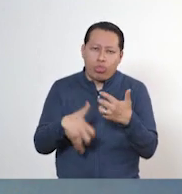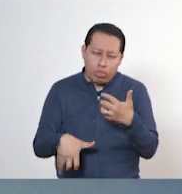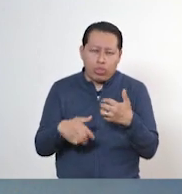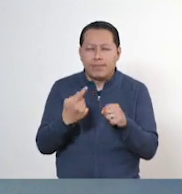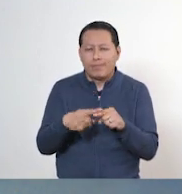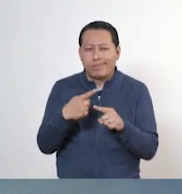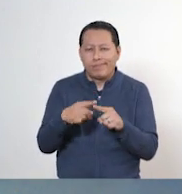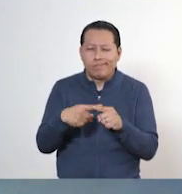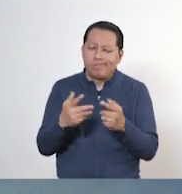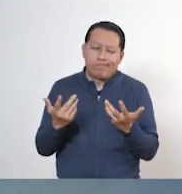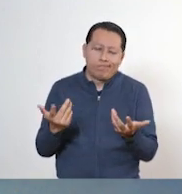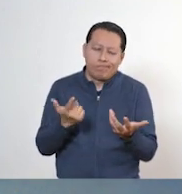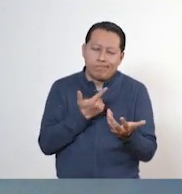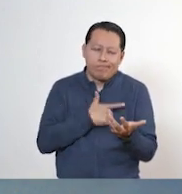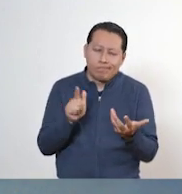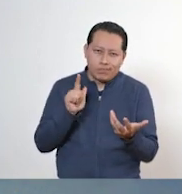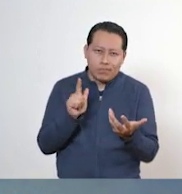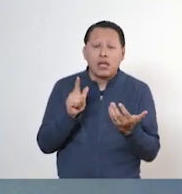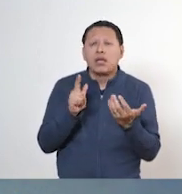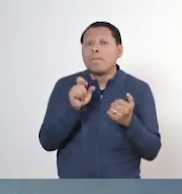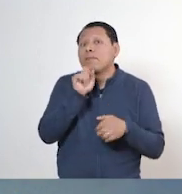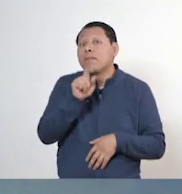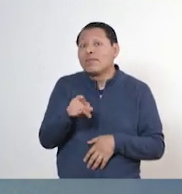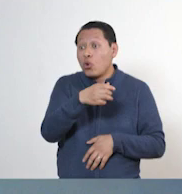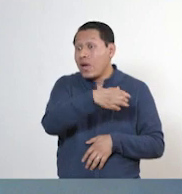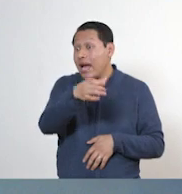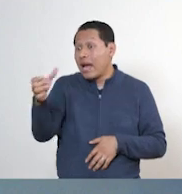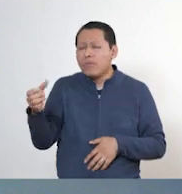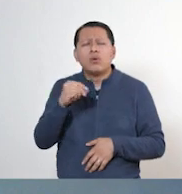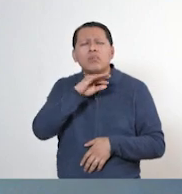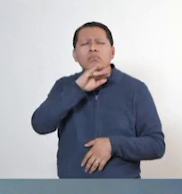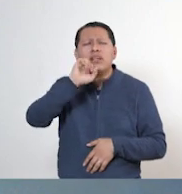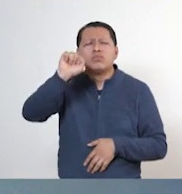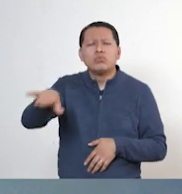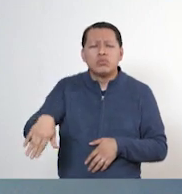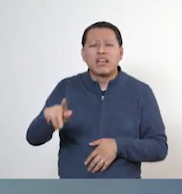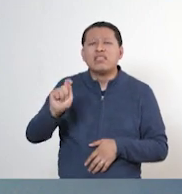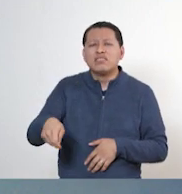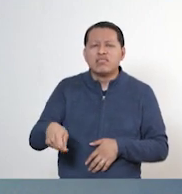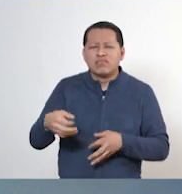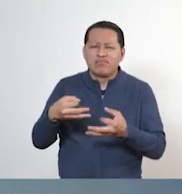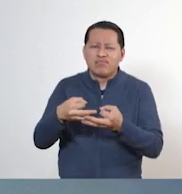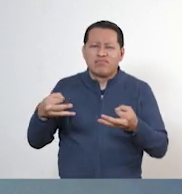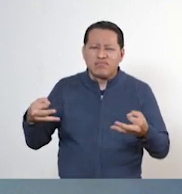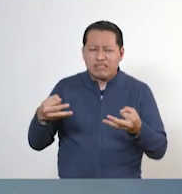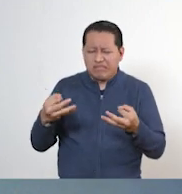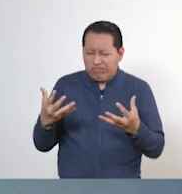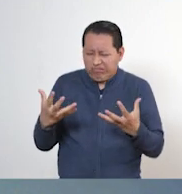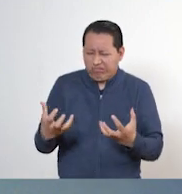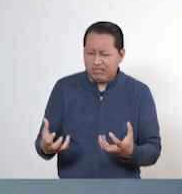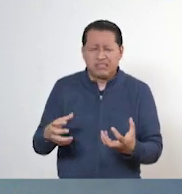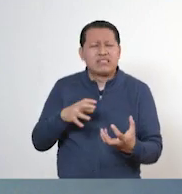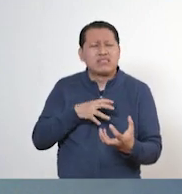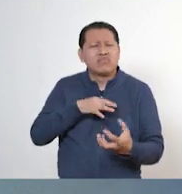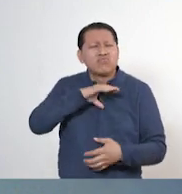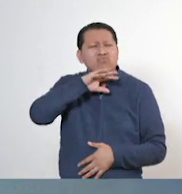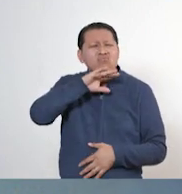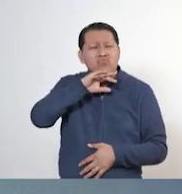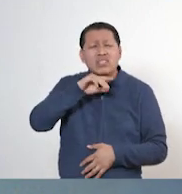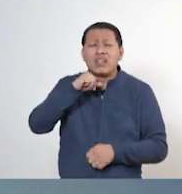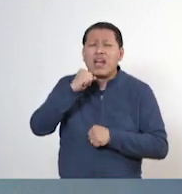Y si estoy en el campo y tiro la basura, pues contamina el campo y se tarda años, miles de años